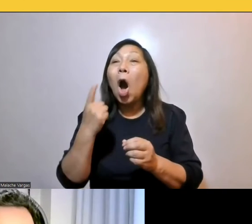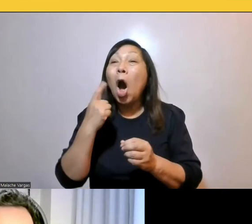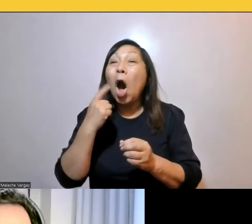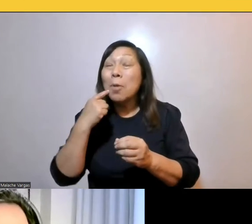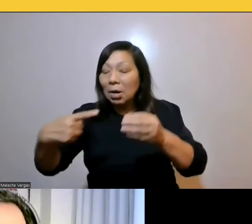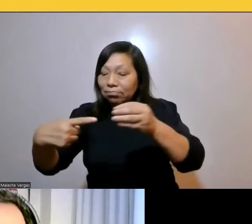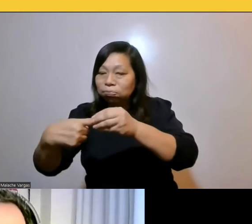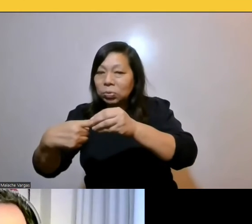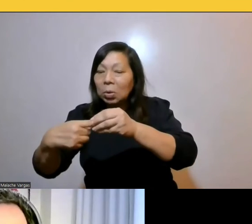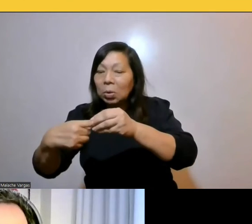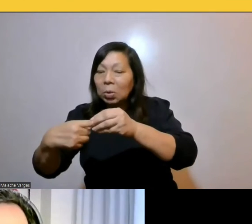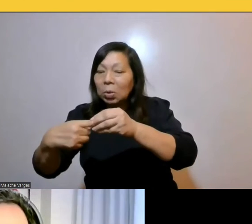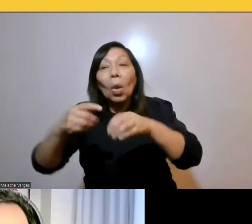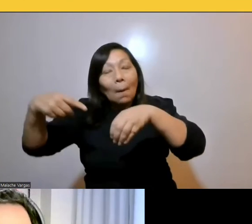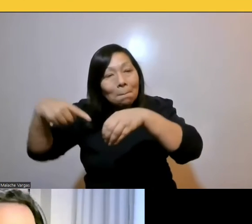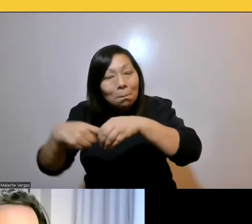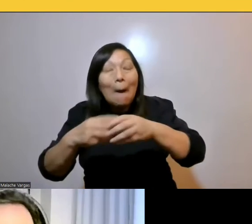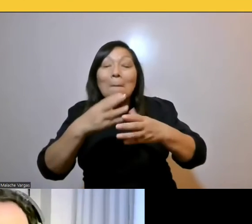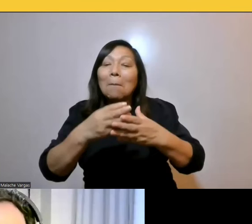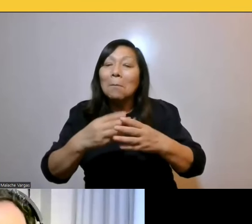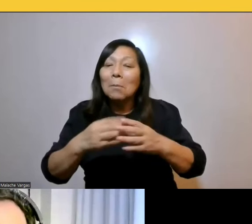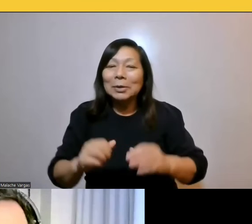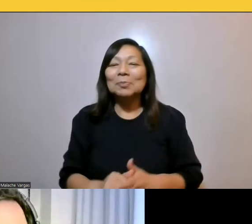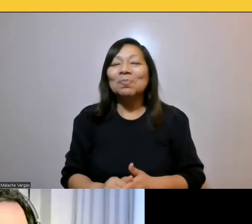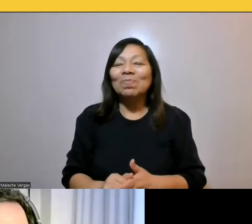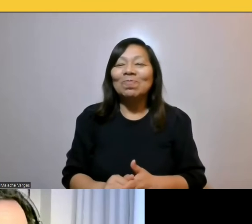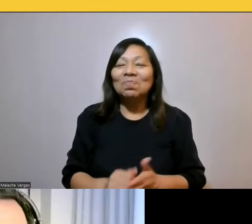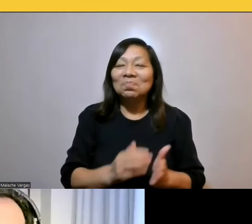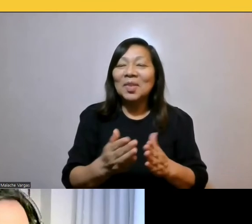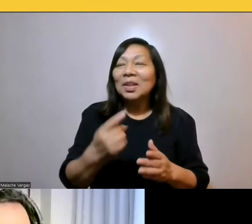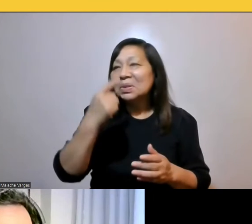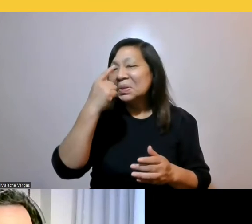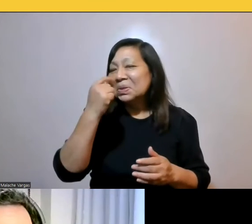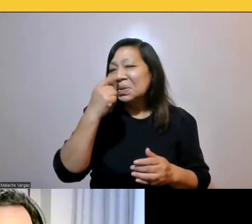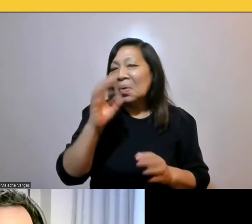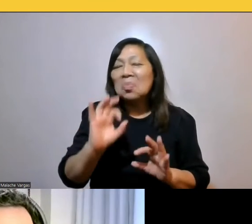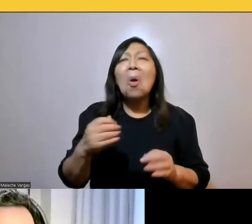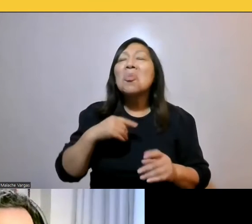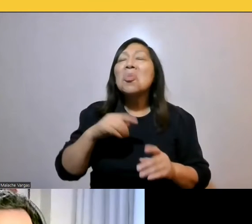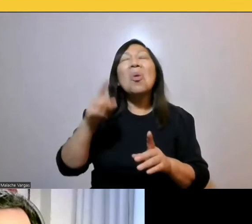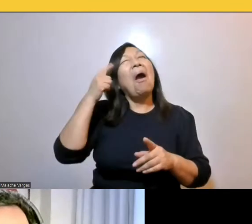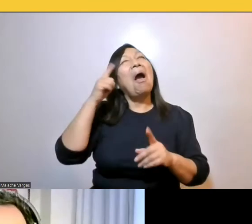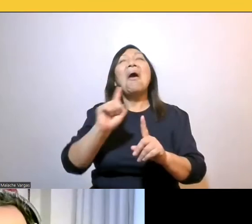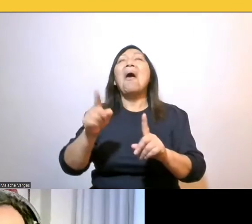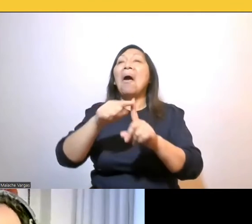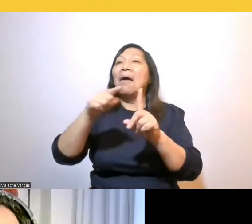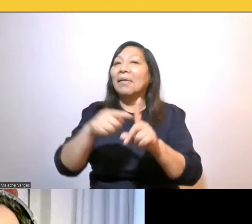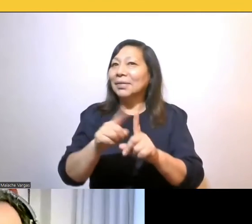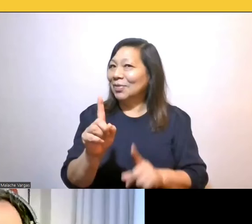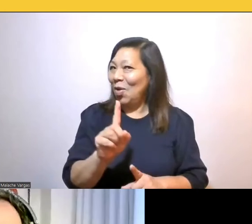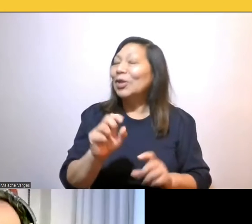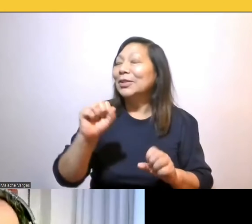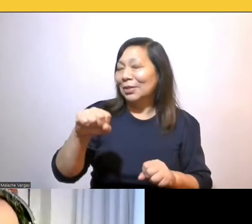riesgo de infecciones. Ujú. Sí, claro, muchas veces se asocia como estoy con la regla, no hay riesgo de embarazo, Claro.